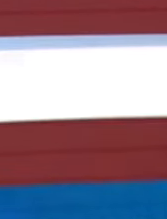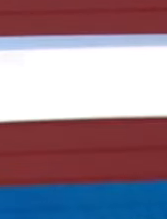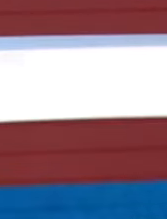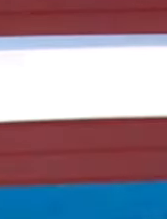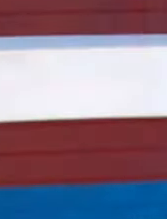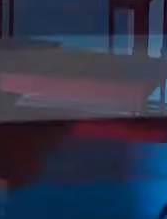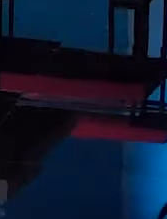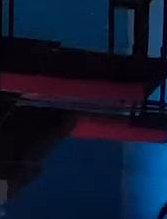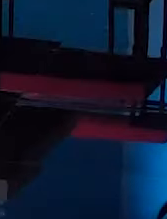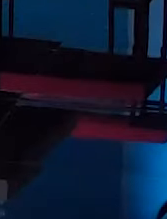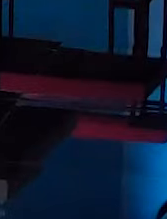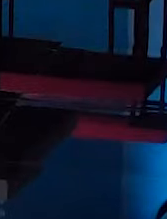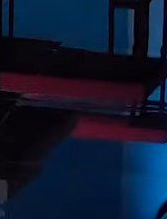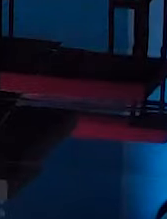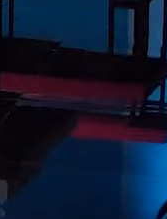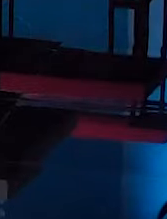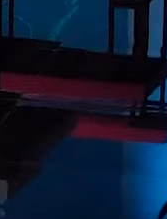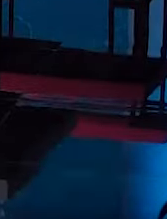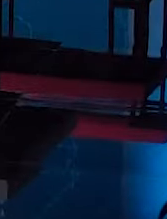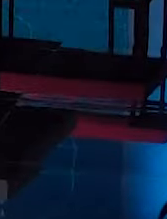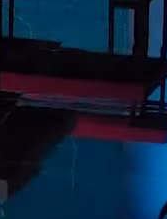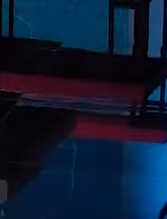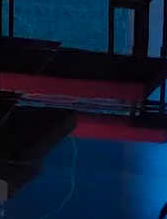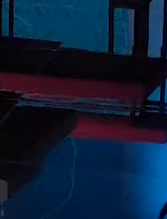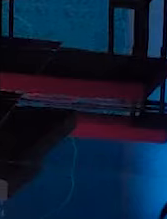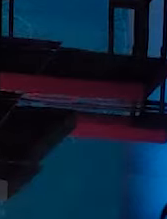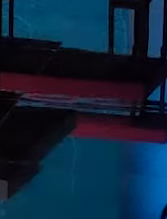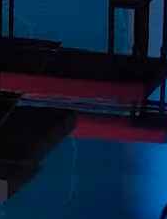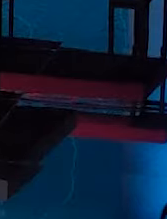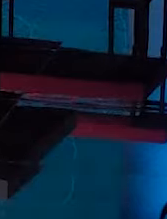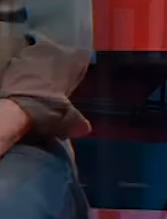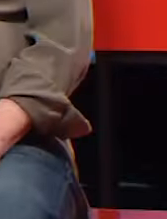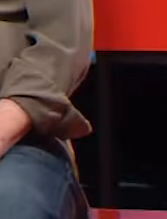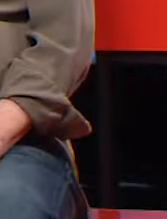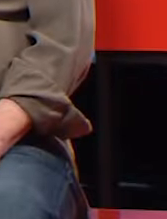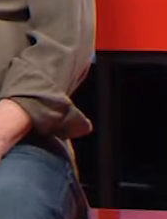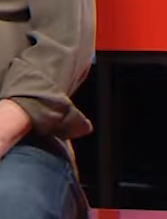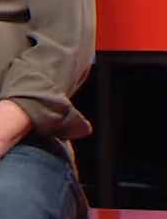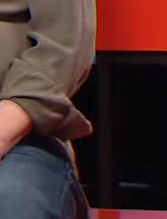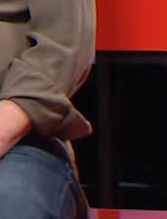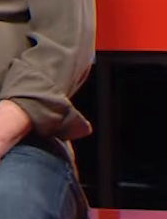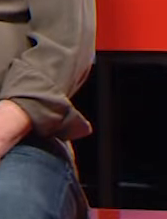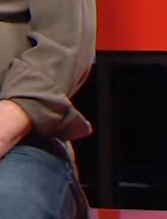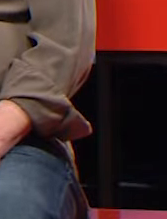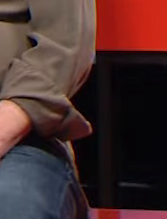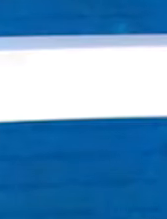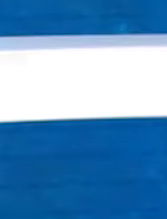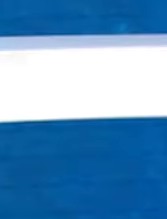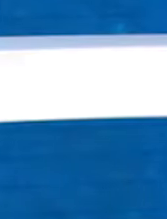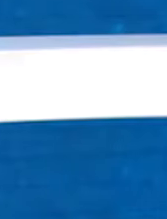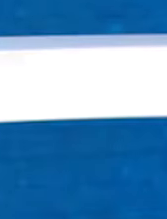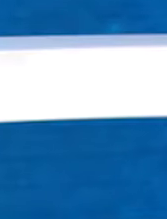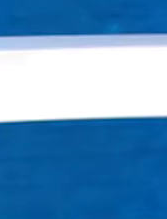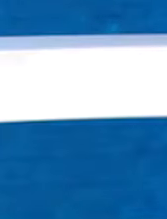también s de selección cu y antad que ya vamos a estar sumándolos también a la charla veíamos ahí